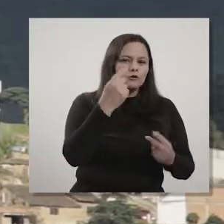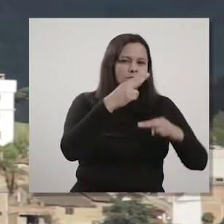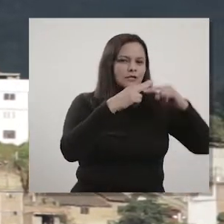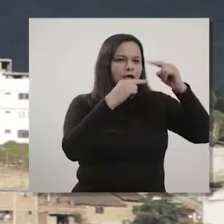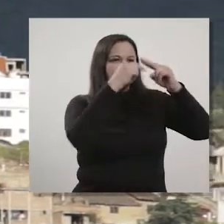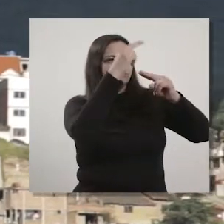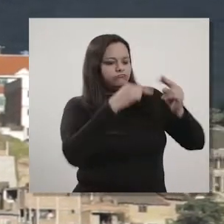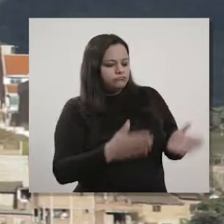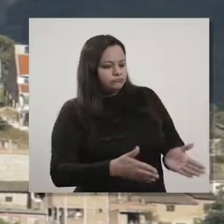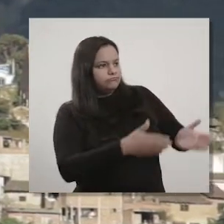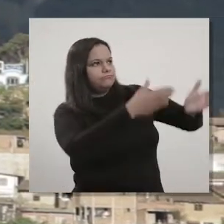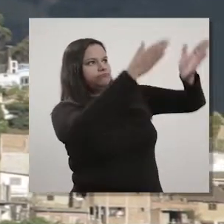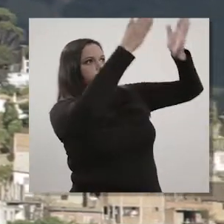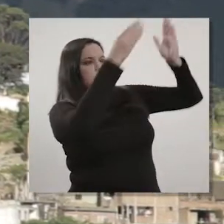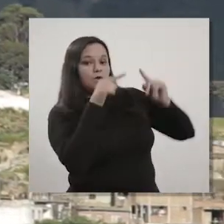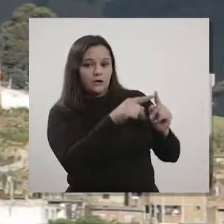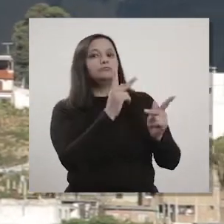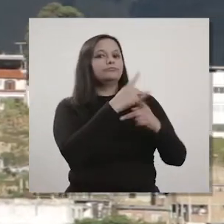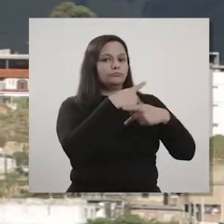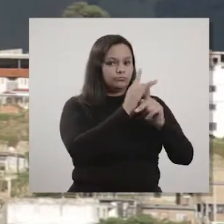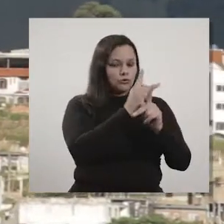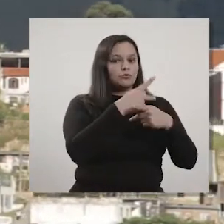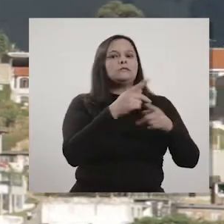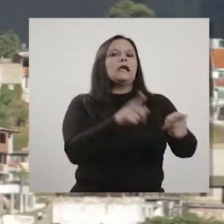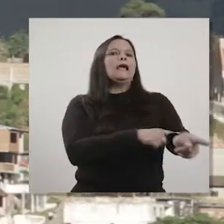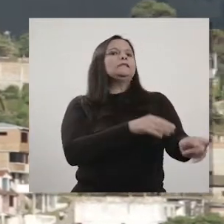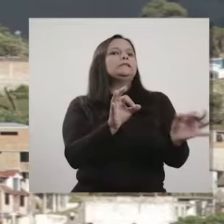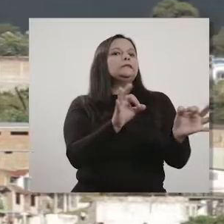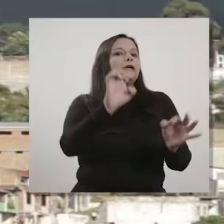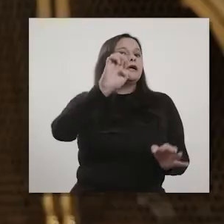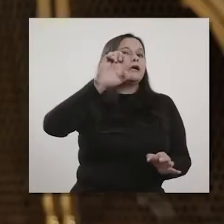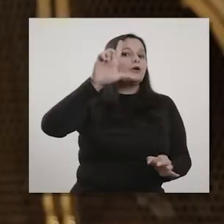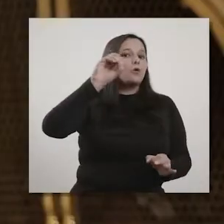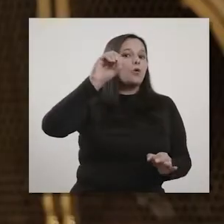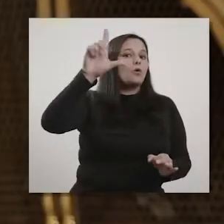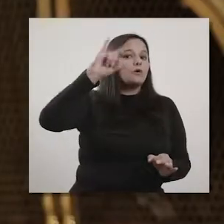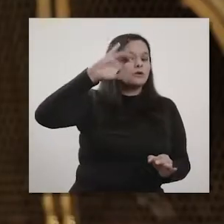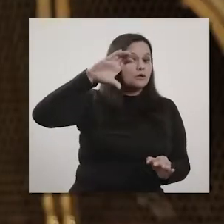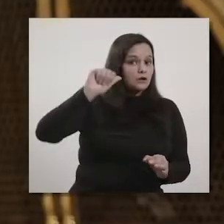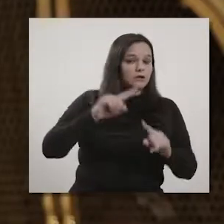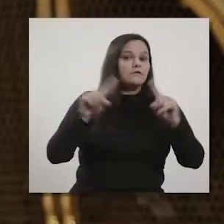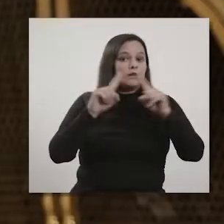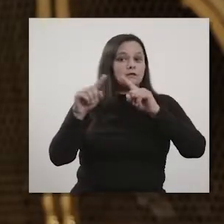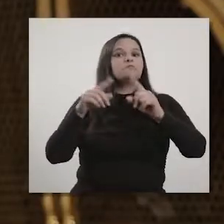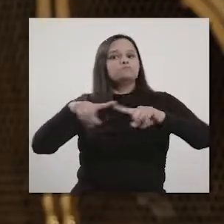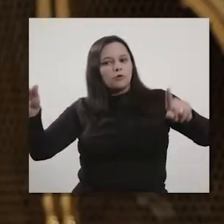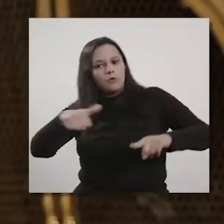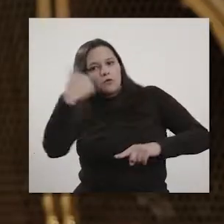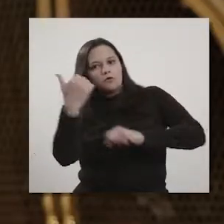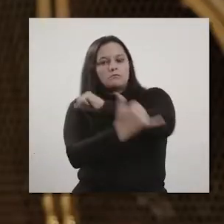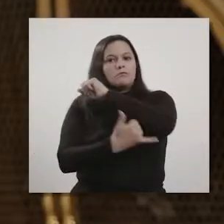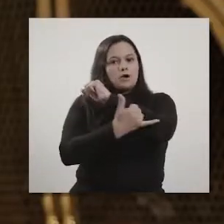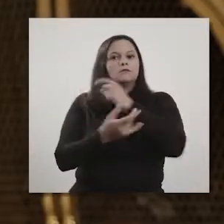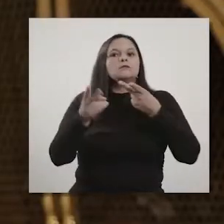11 torres y prácticamente aquí se está produciendo la energía eólica para muchos lugares del país.